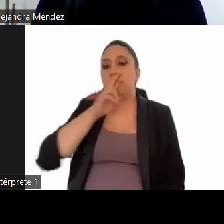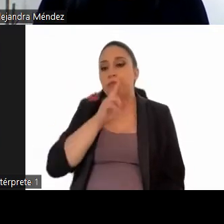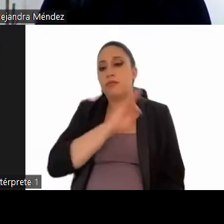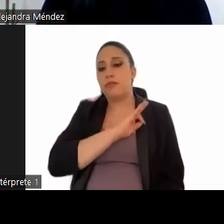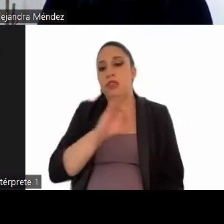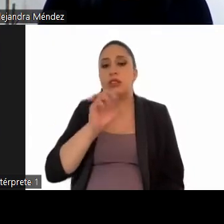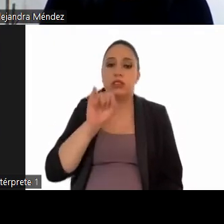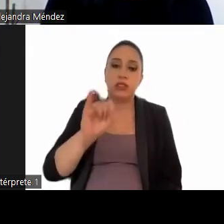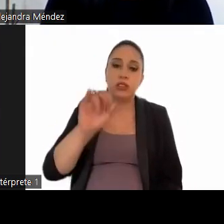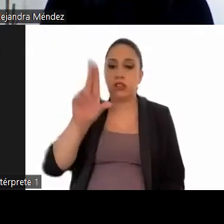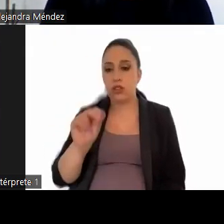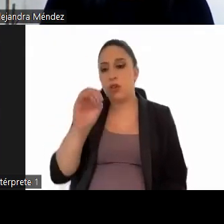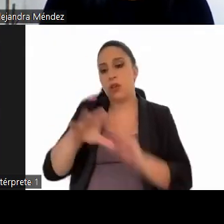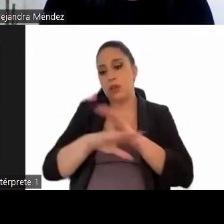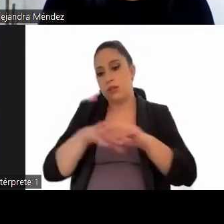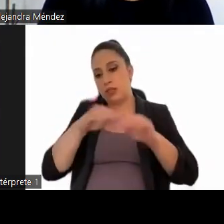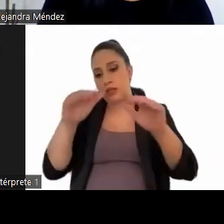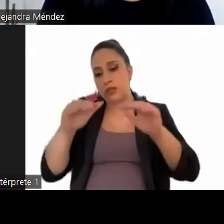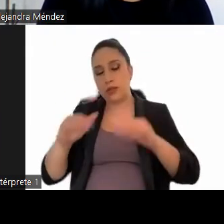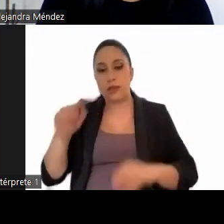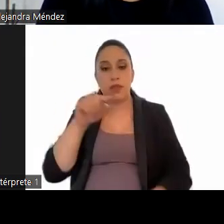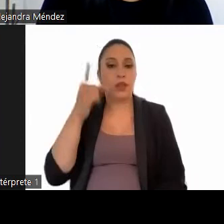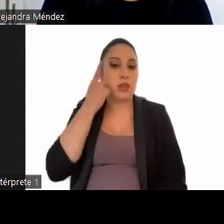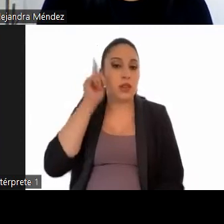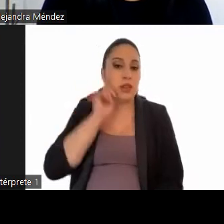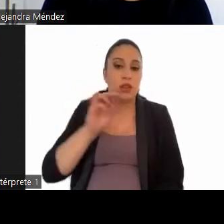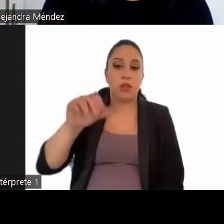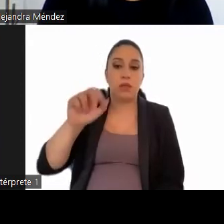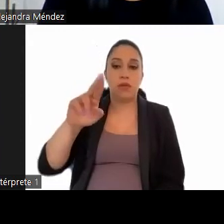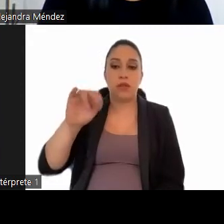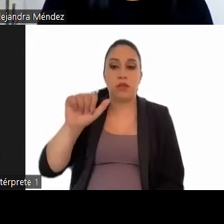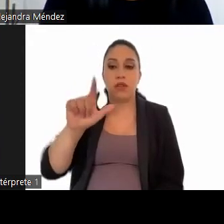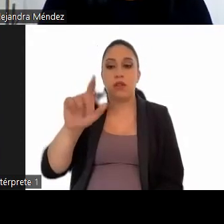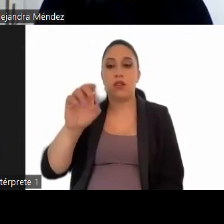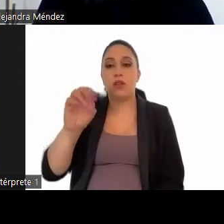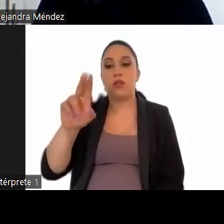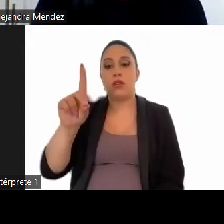abstención. Diputada María de Lourdes González Hernández. A favor, Lourdes González.